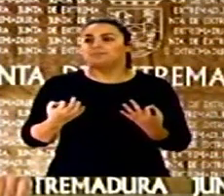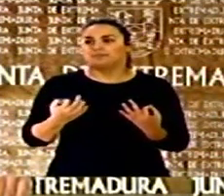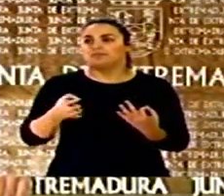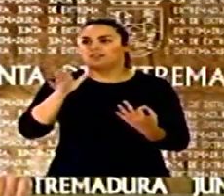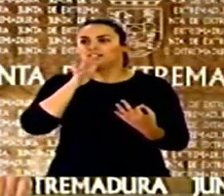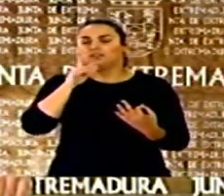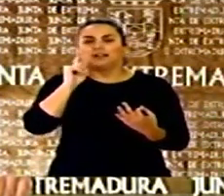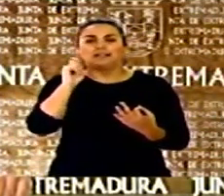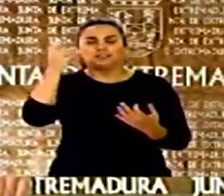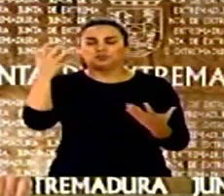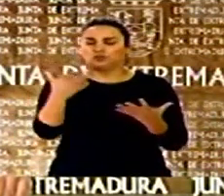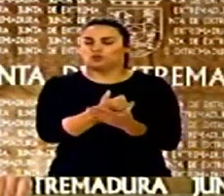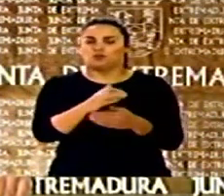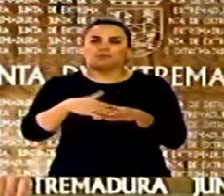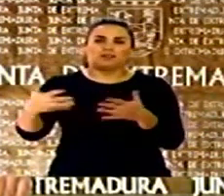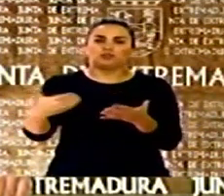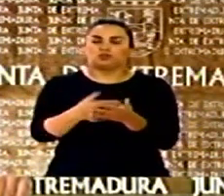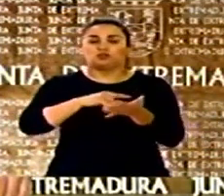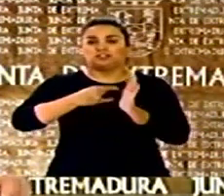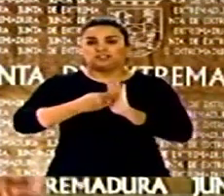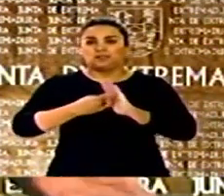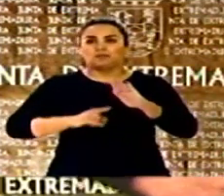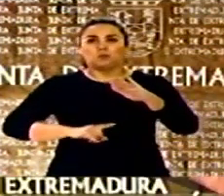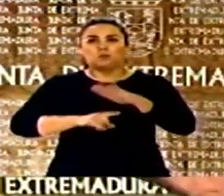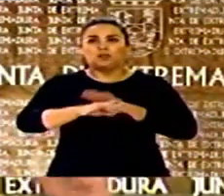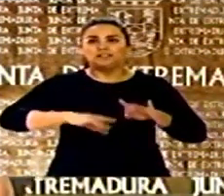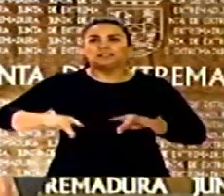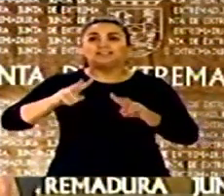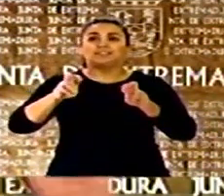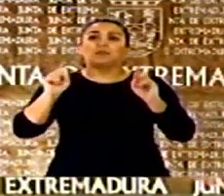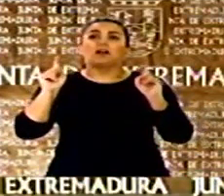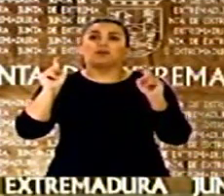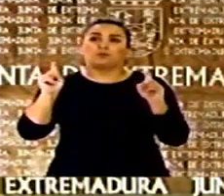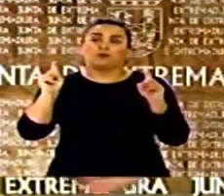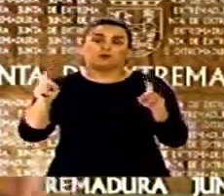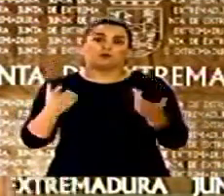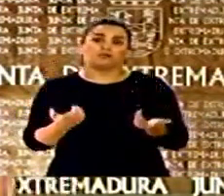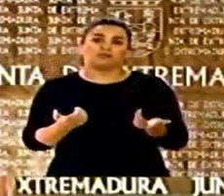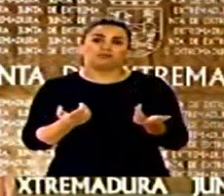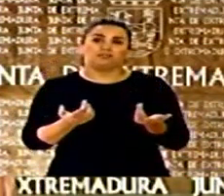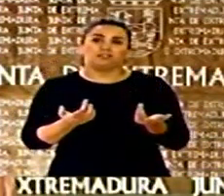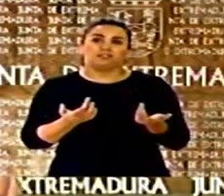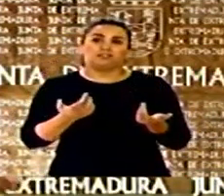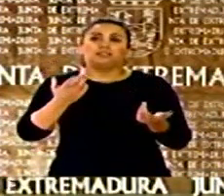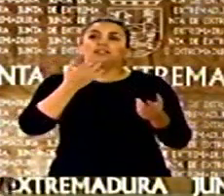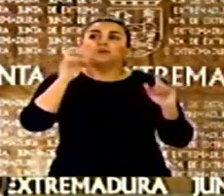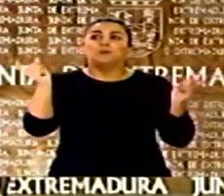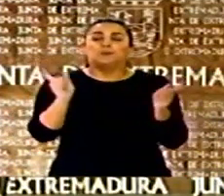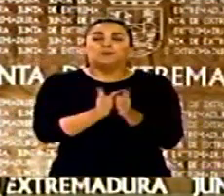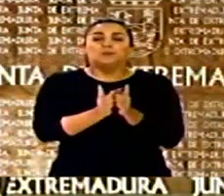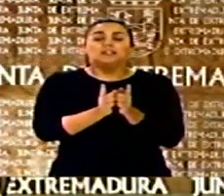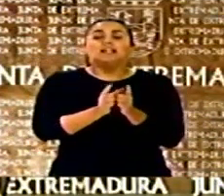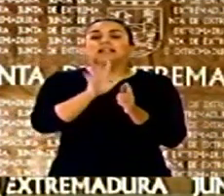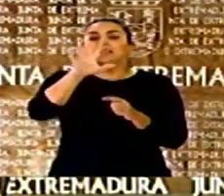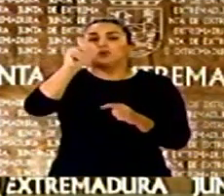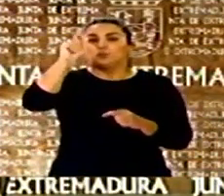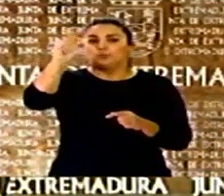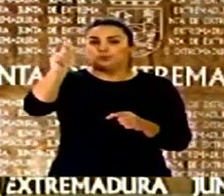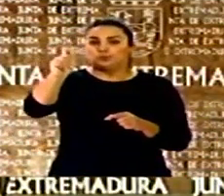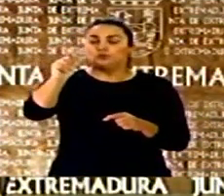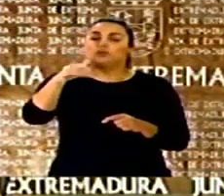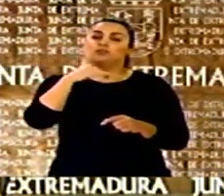hasta que no consigamos reducirlo a su mínima expresión, ¿no? Importancia le doy capital a la